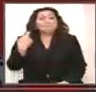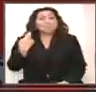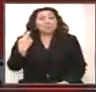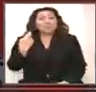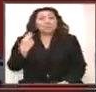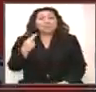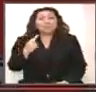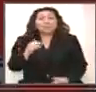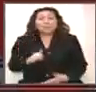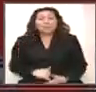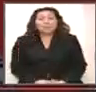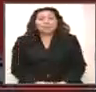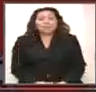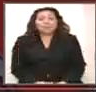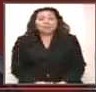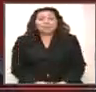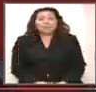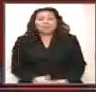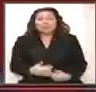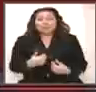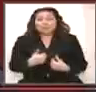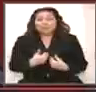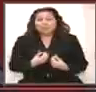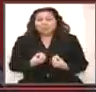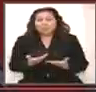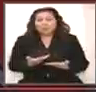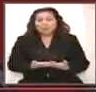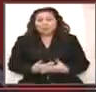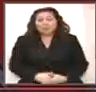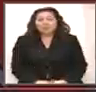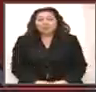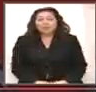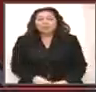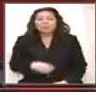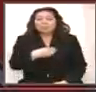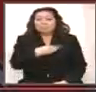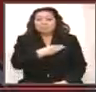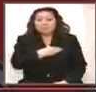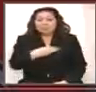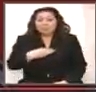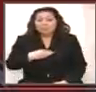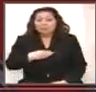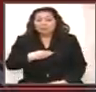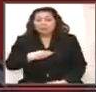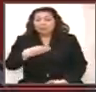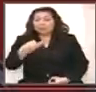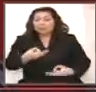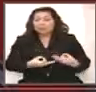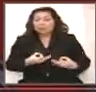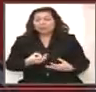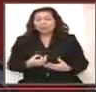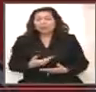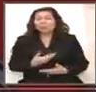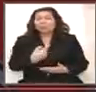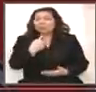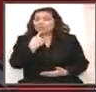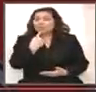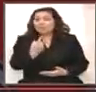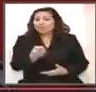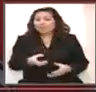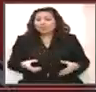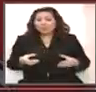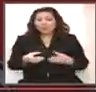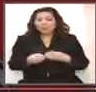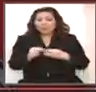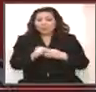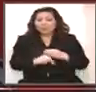criminal. Me toca, en mi condición de ministro de Justicia y Derechos Humanos, presidir la